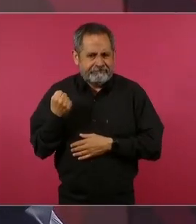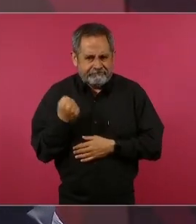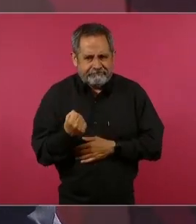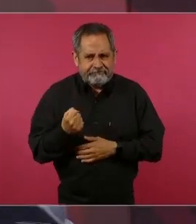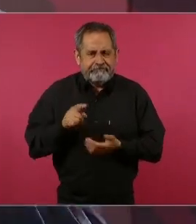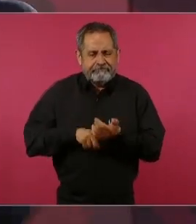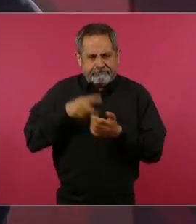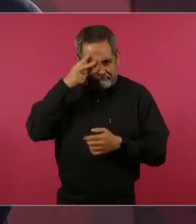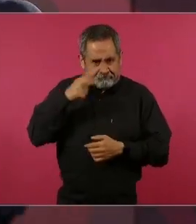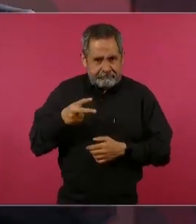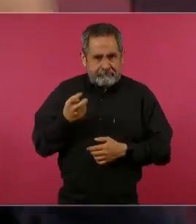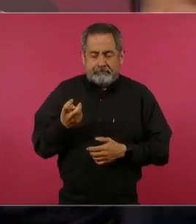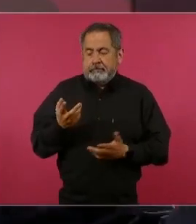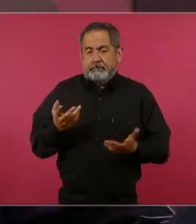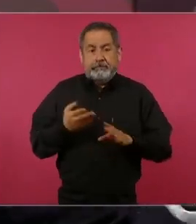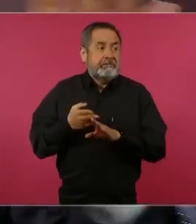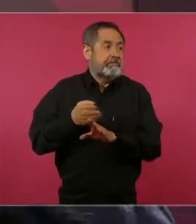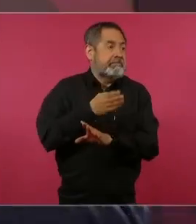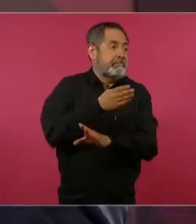fortalecimiento. Eso